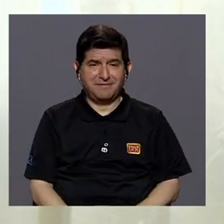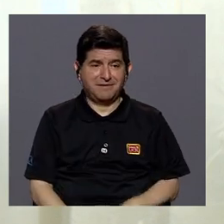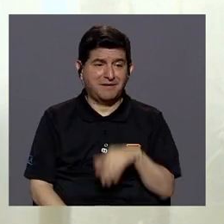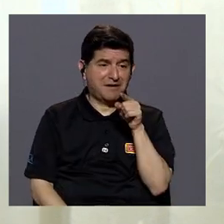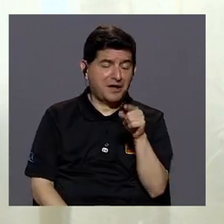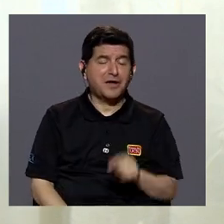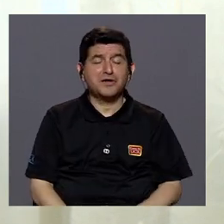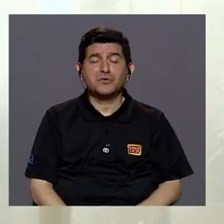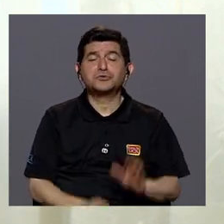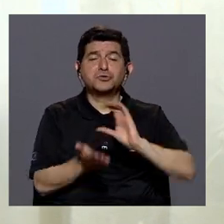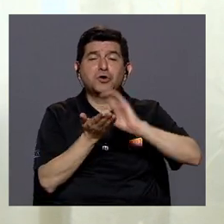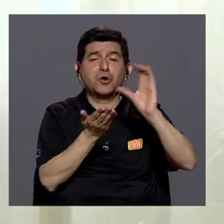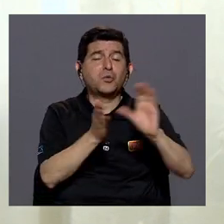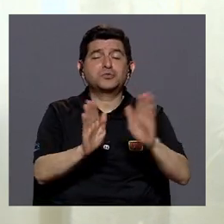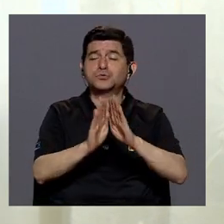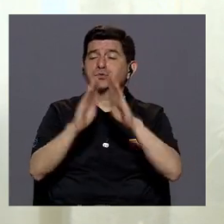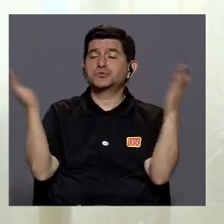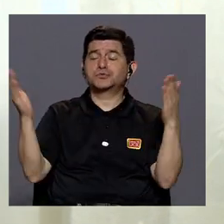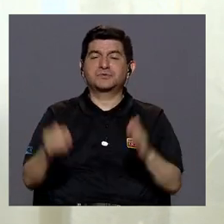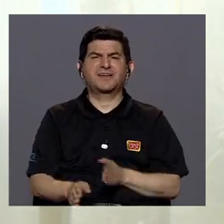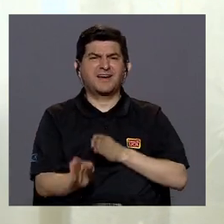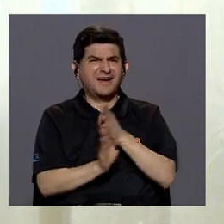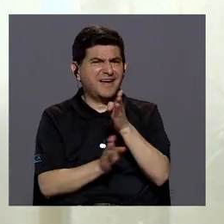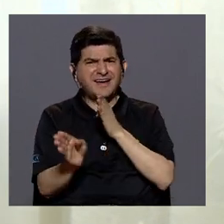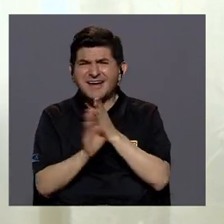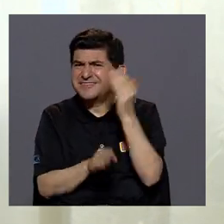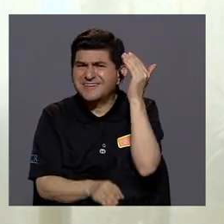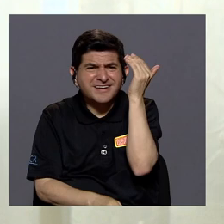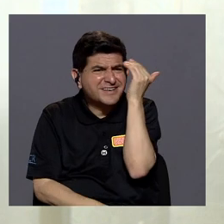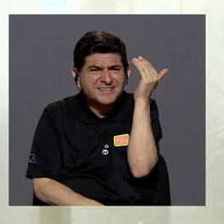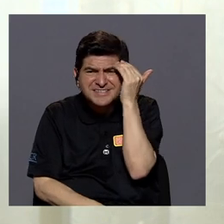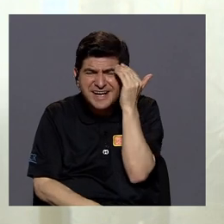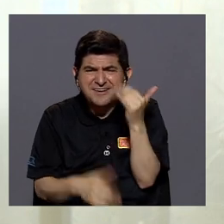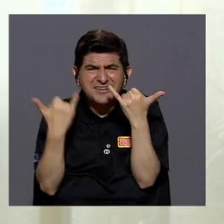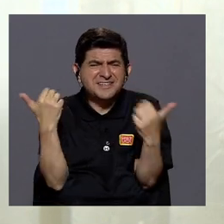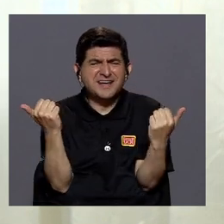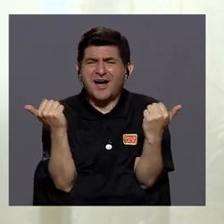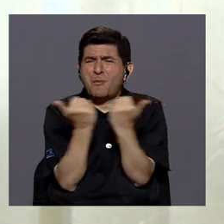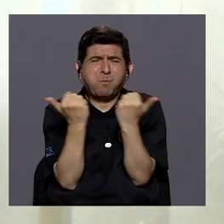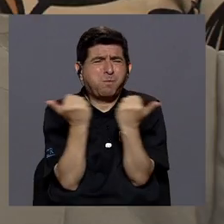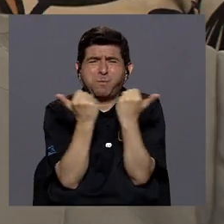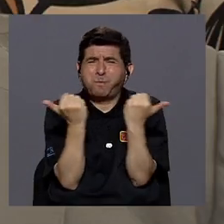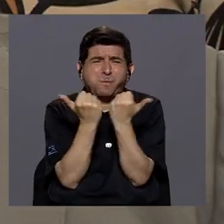abriendo cursos para carreras que saben que están saturadas.